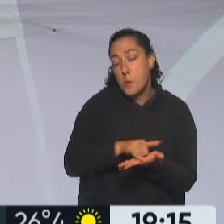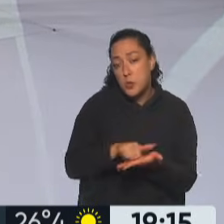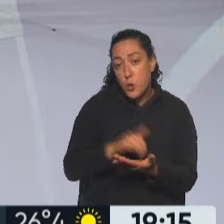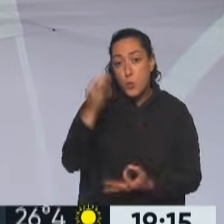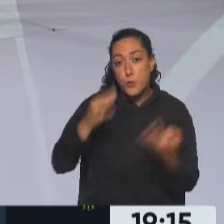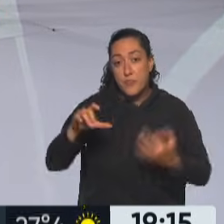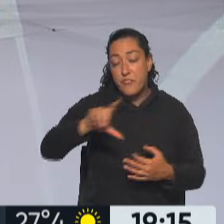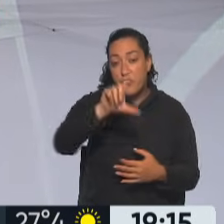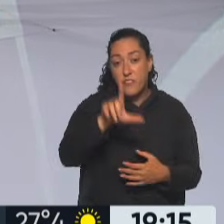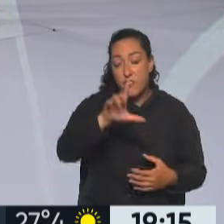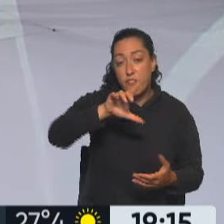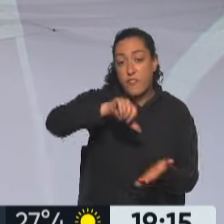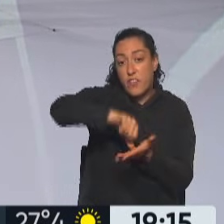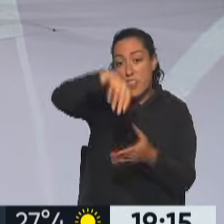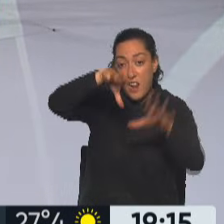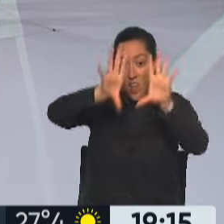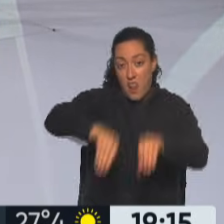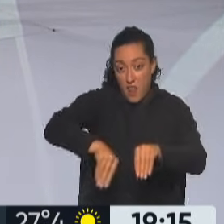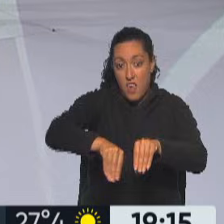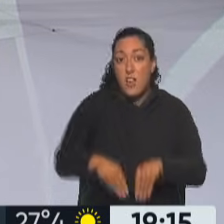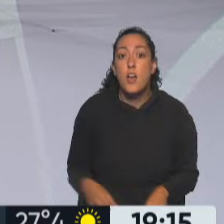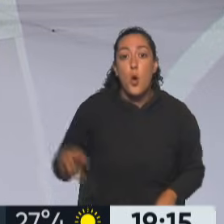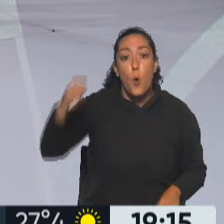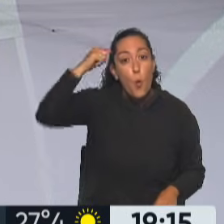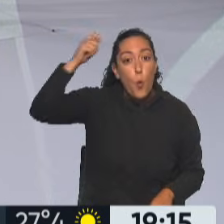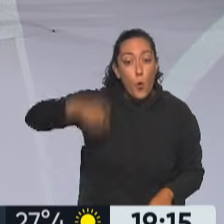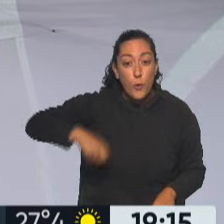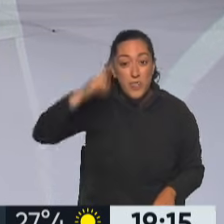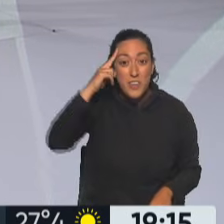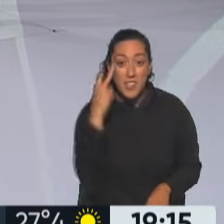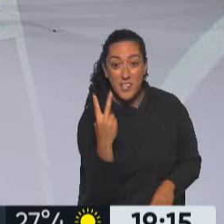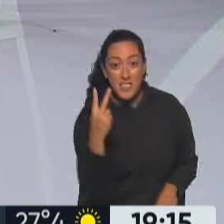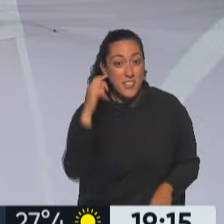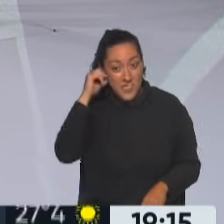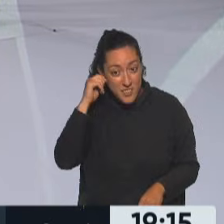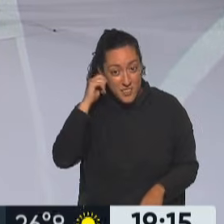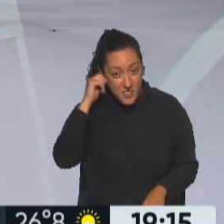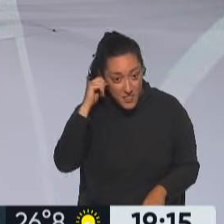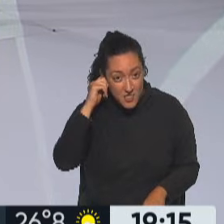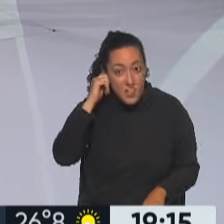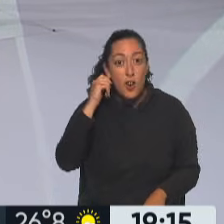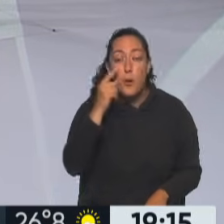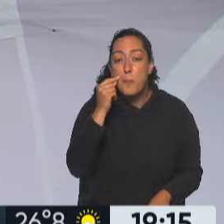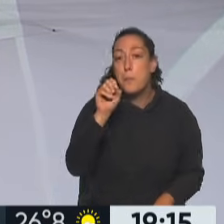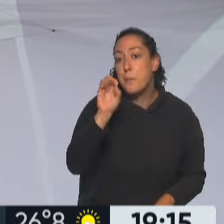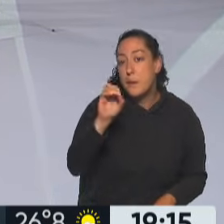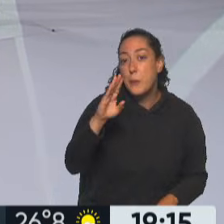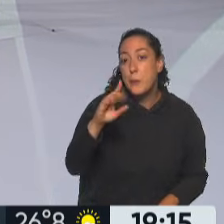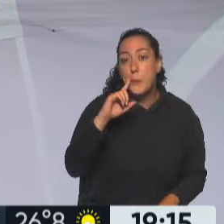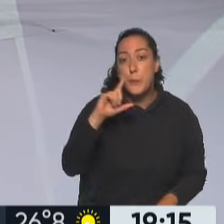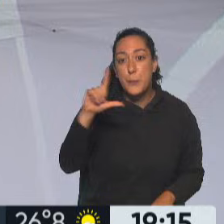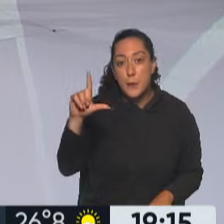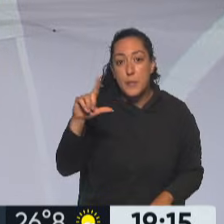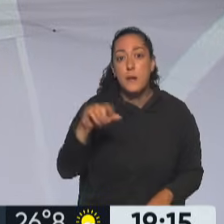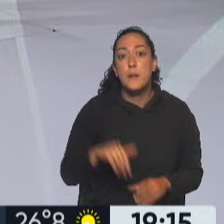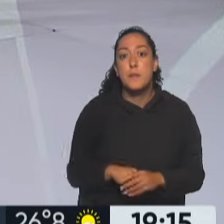Unidos. El juez de 92 años que presidirá el juicio es Alvin Hellerstein, reiteramos,